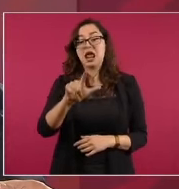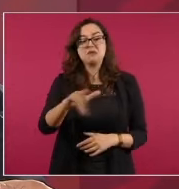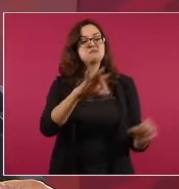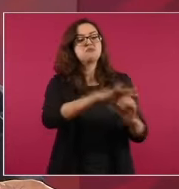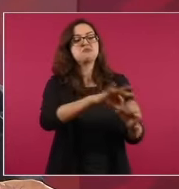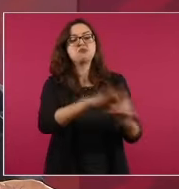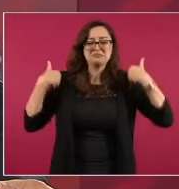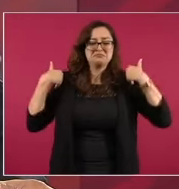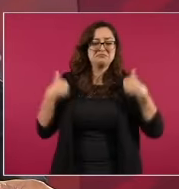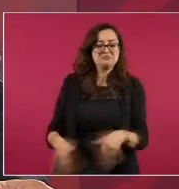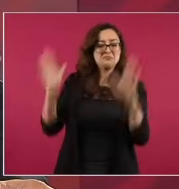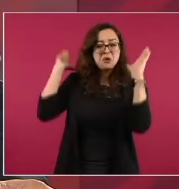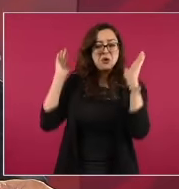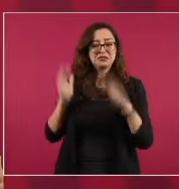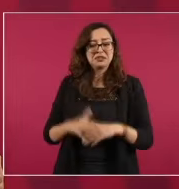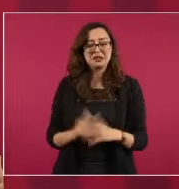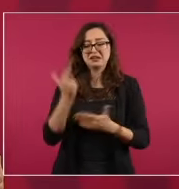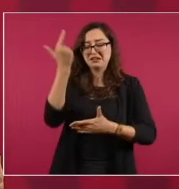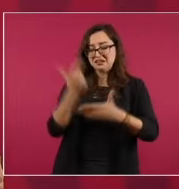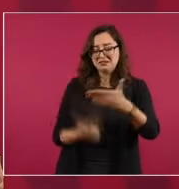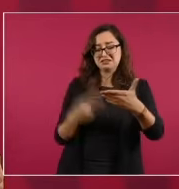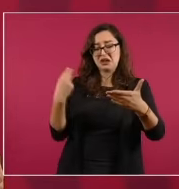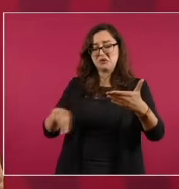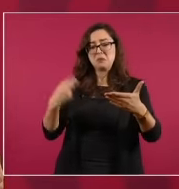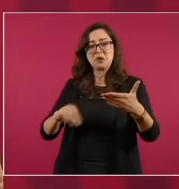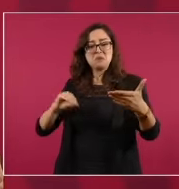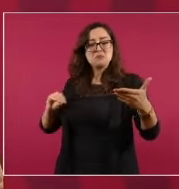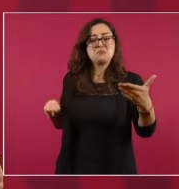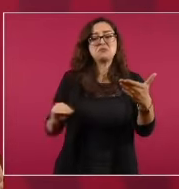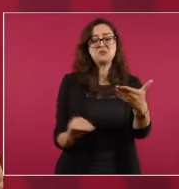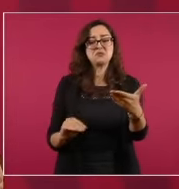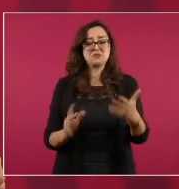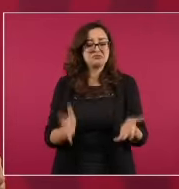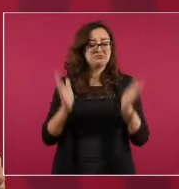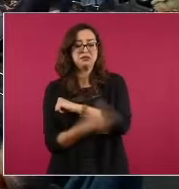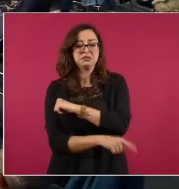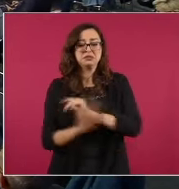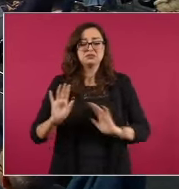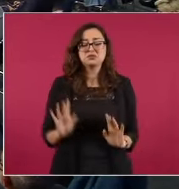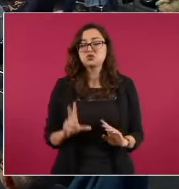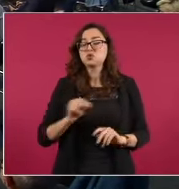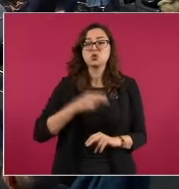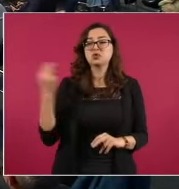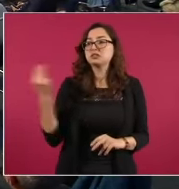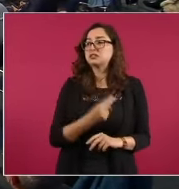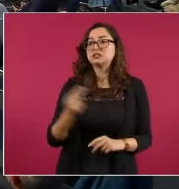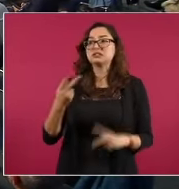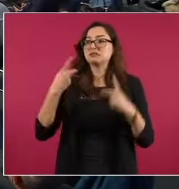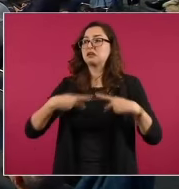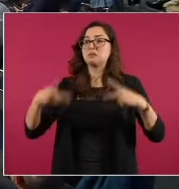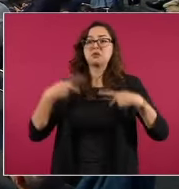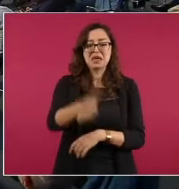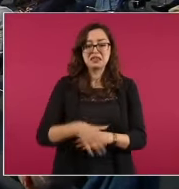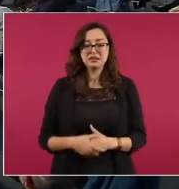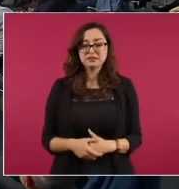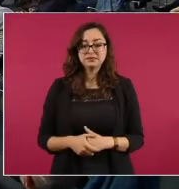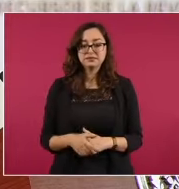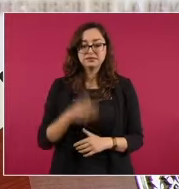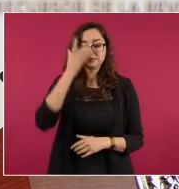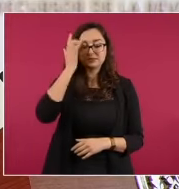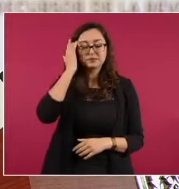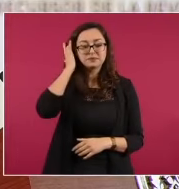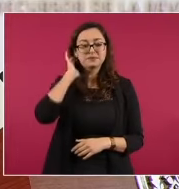más regresa cuando va a tomar posesión, porque ese no tiene que hacer campaña, nada. Y si